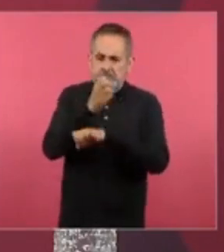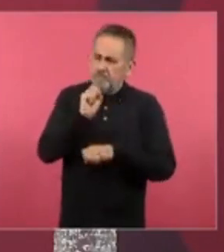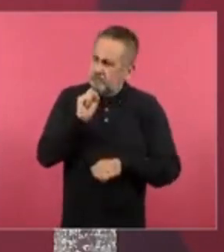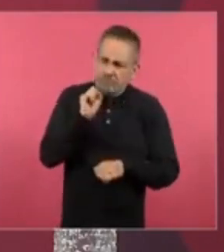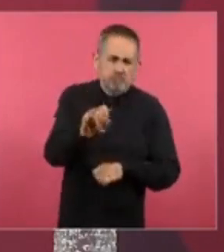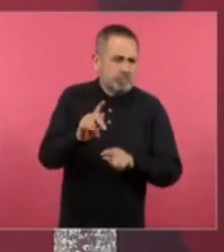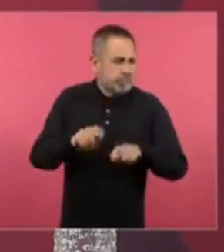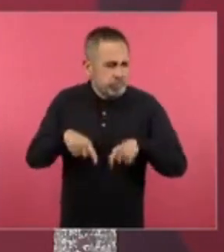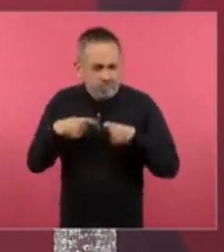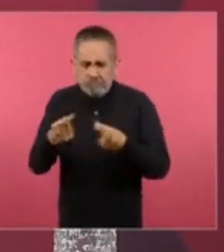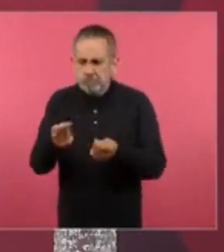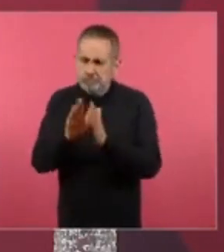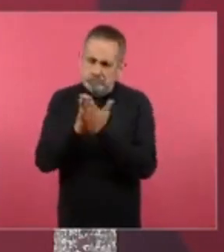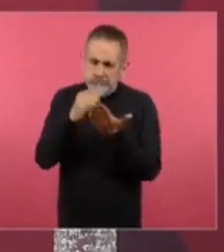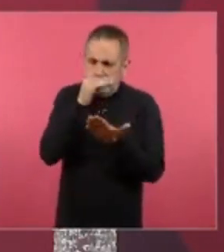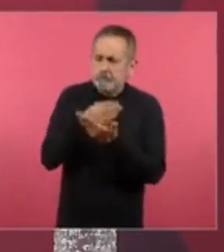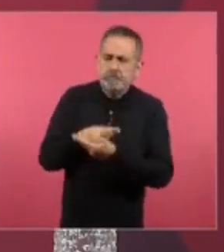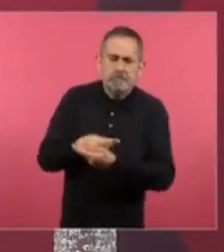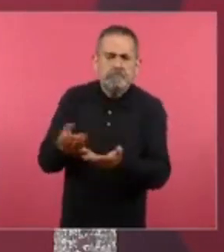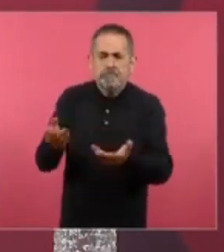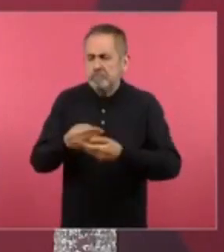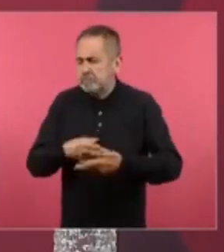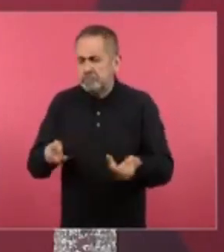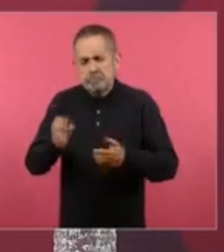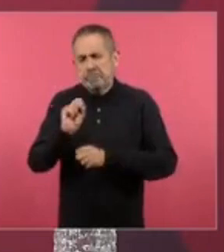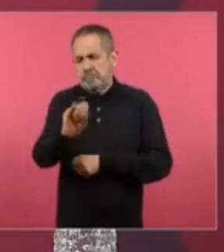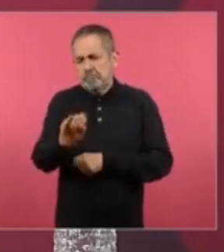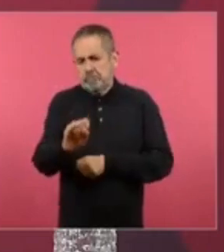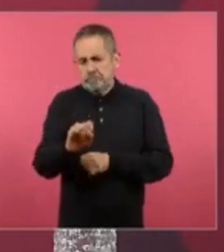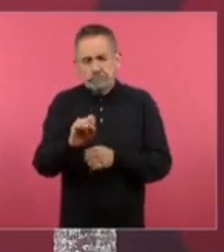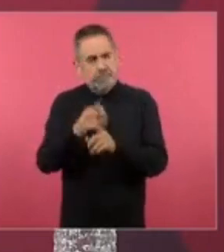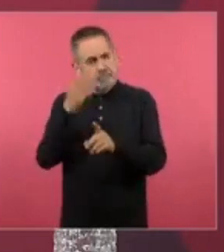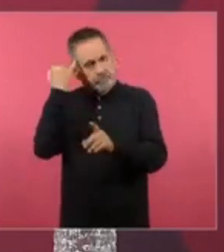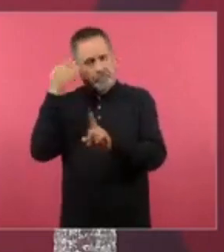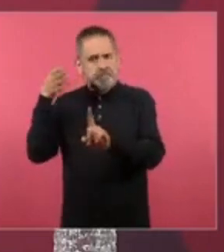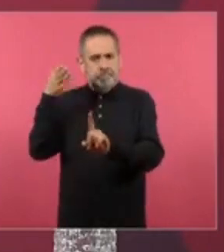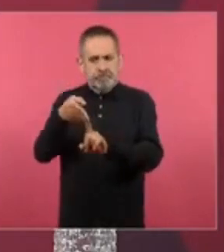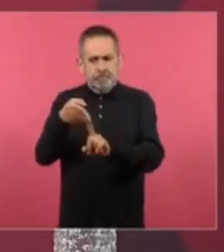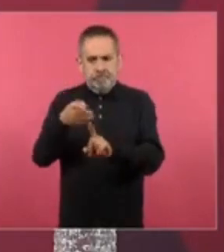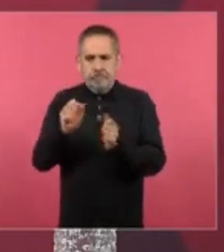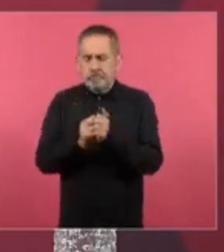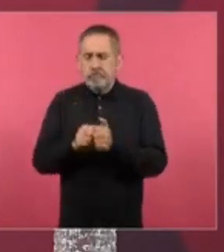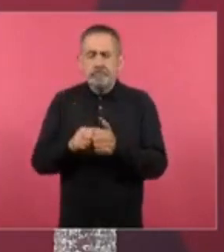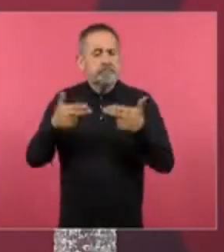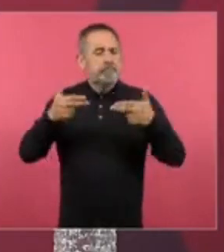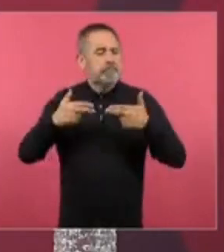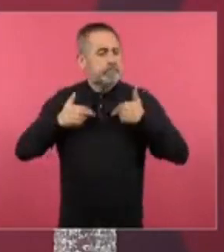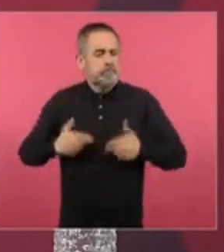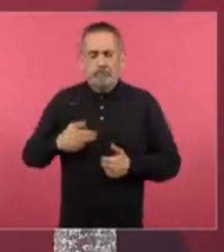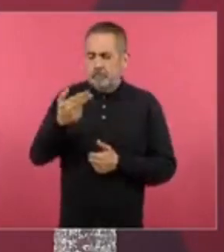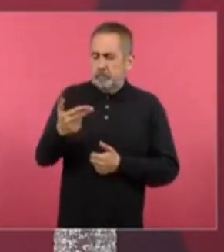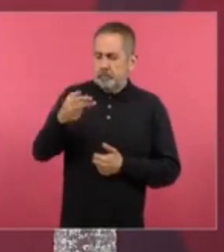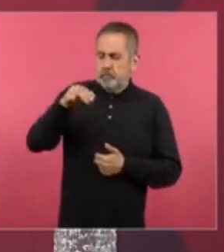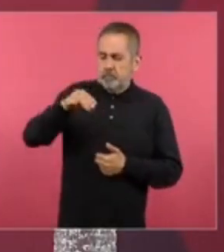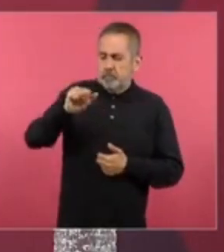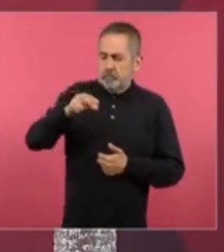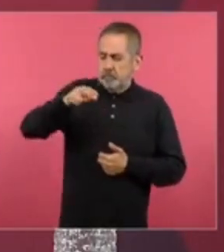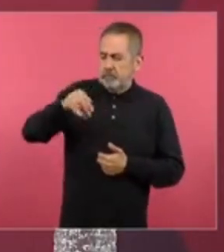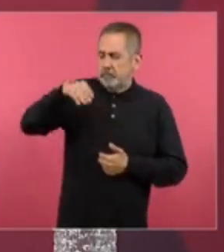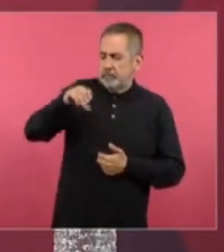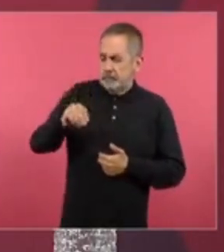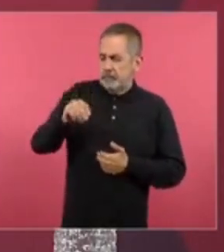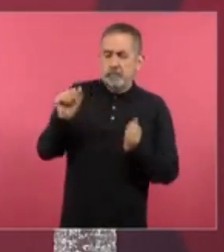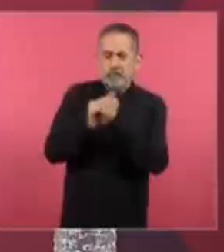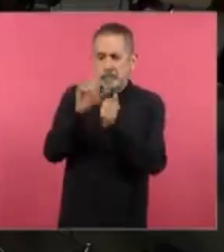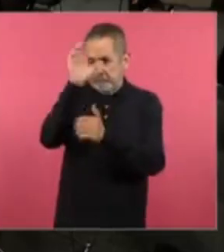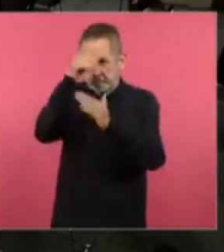de trabajar con la propuesta educativa que tiene como eje fundamental el humanismo y es una educación